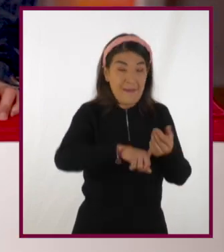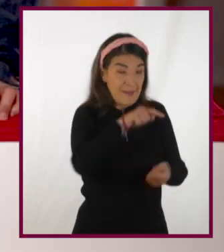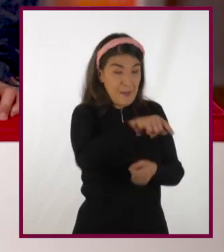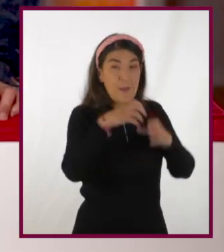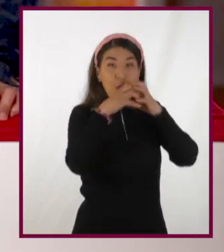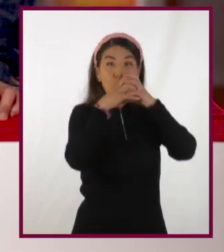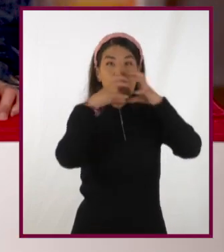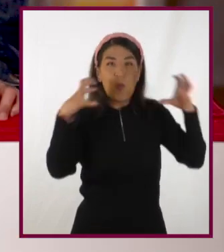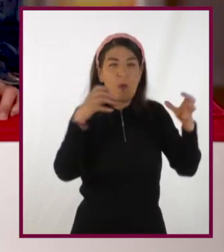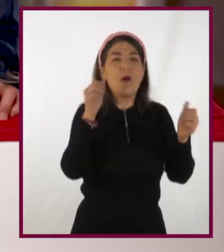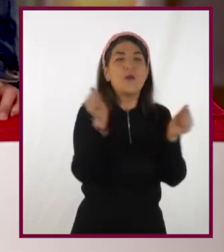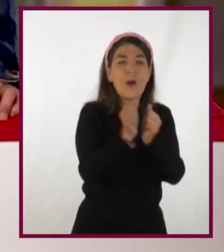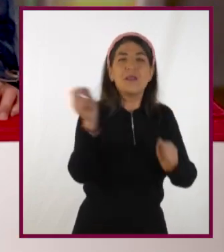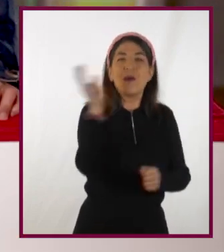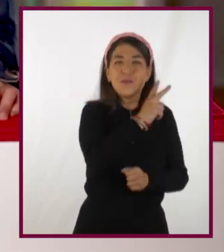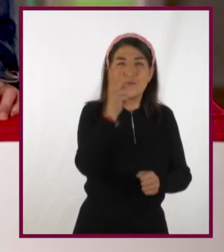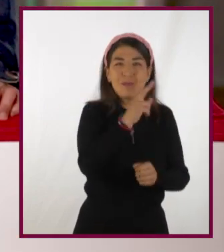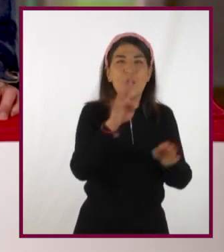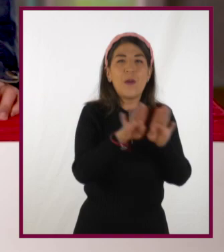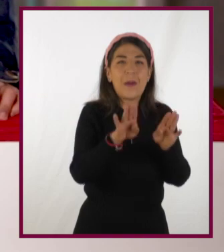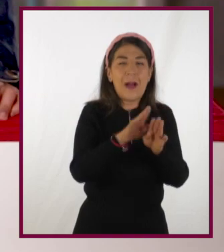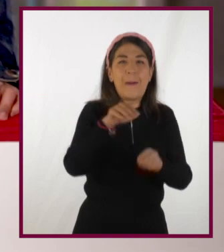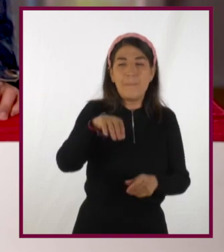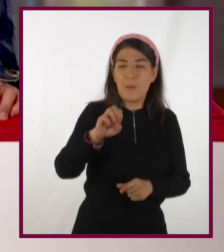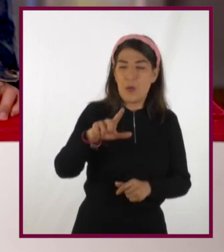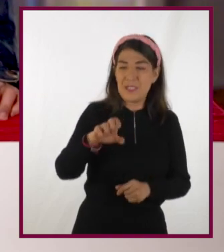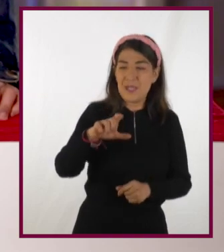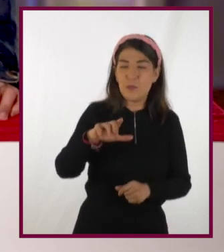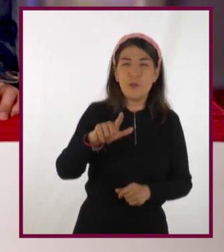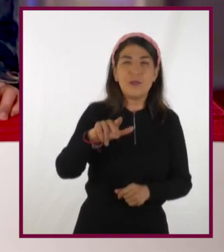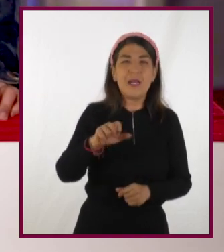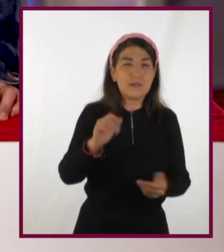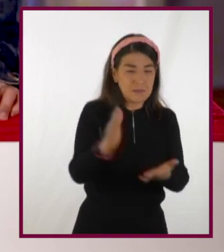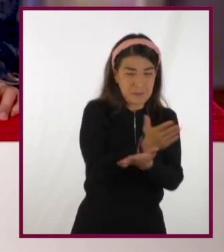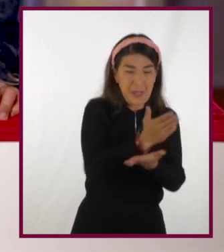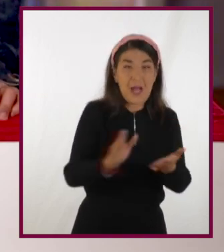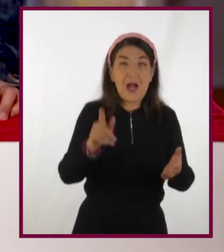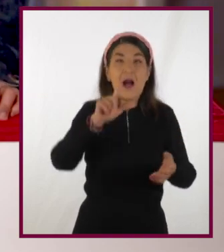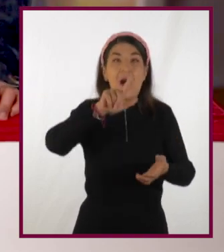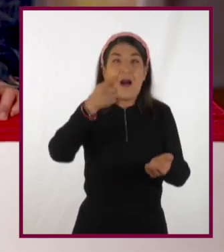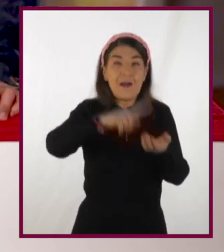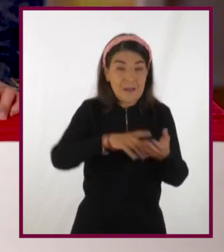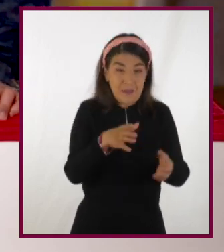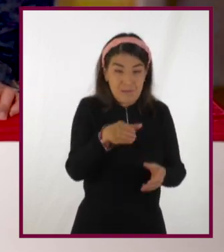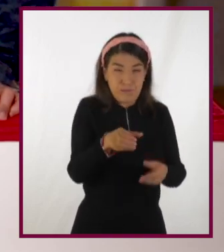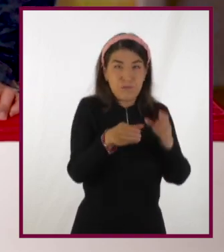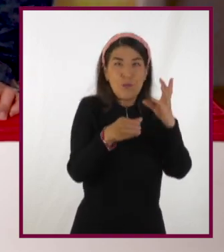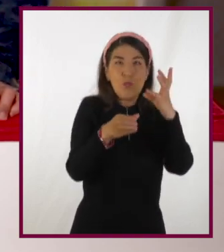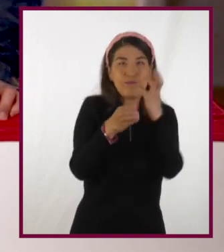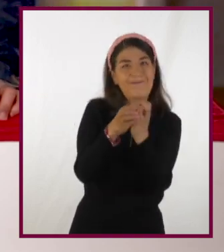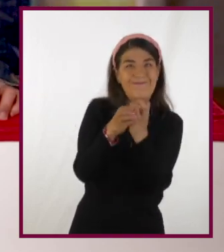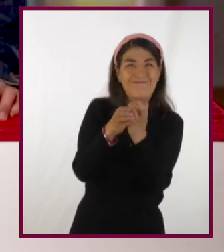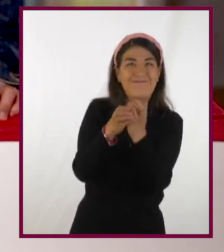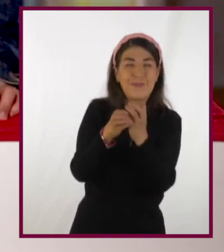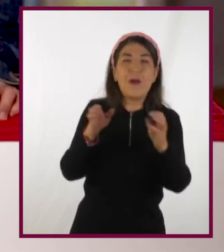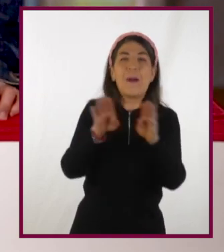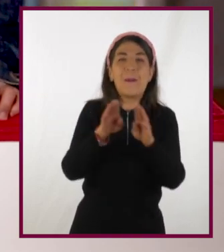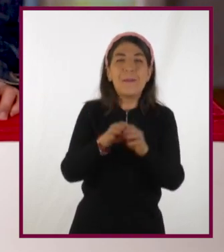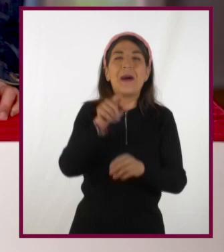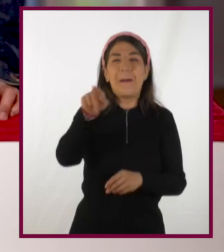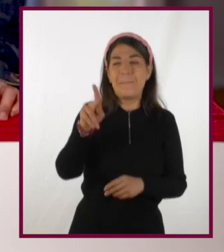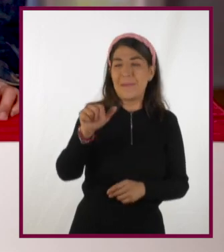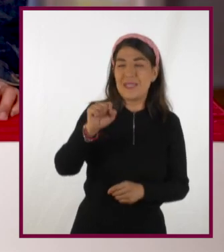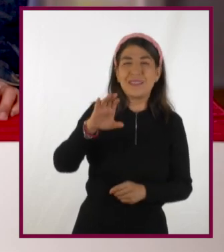Adentro del globo hay aire con las moléculas separadas que cuando oprimimos la botella se contraen. Elemental. Por el principio